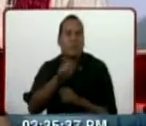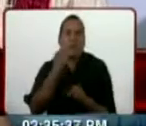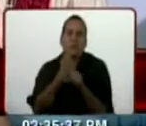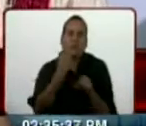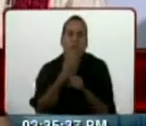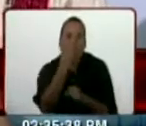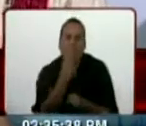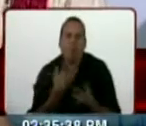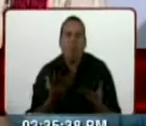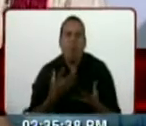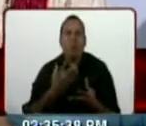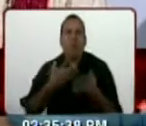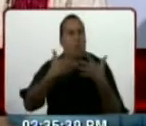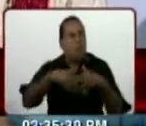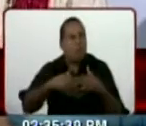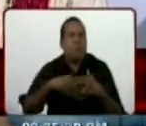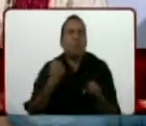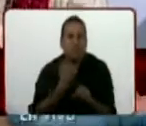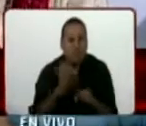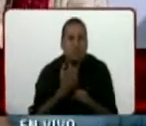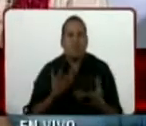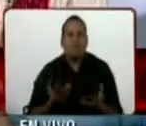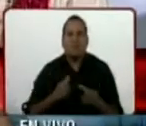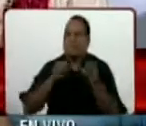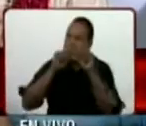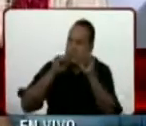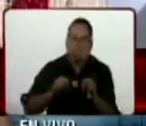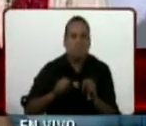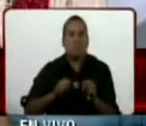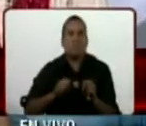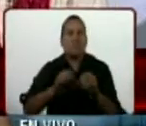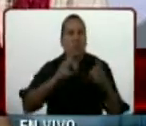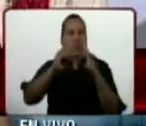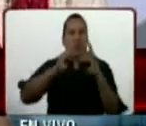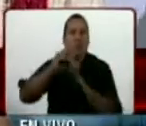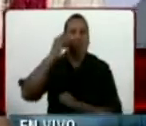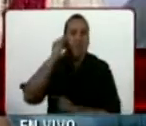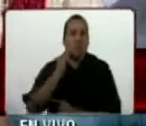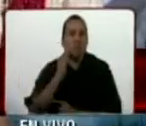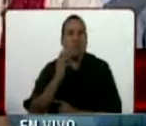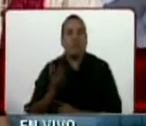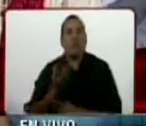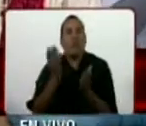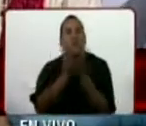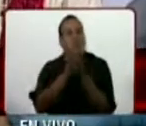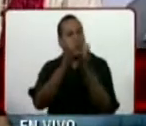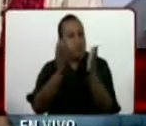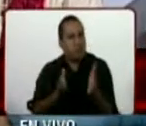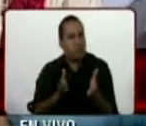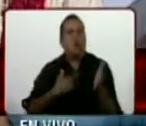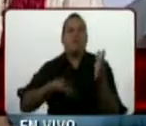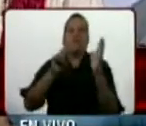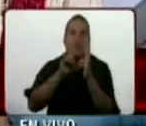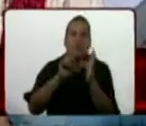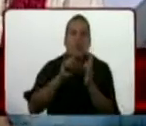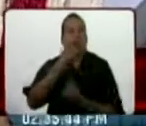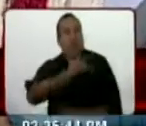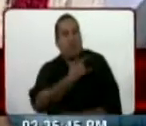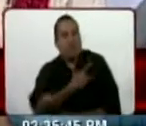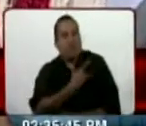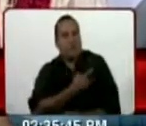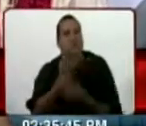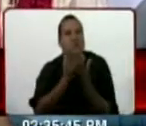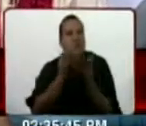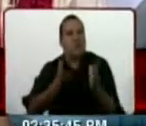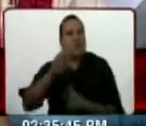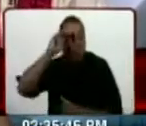los empresarios patriotas, permanente, diálogo bolivariano, con los estudiantes de los liceos, de las universidades, con los